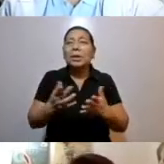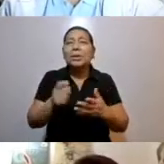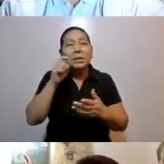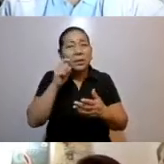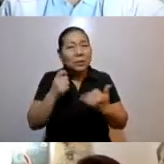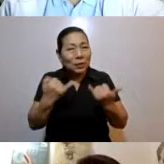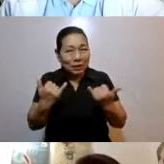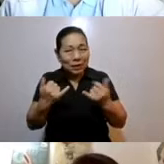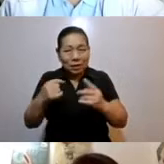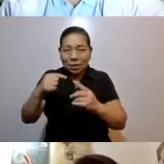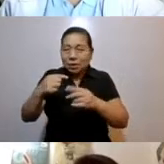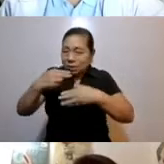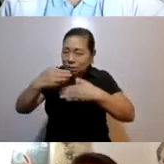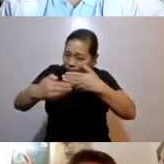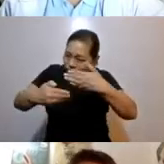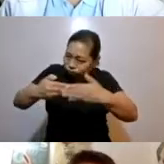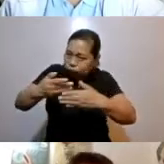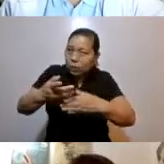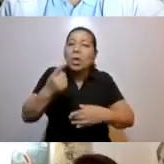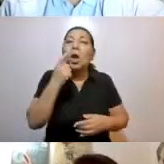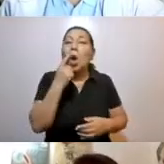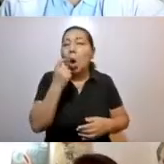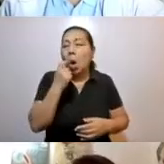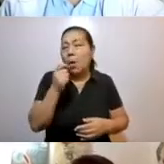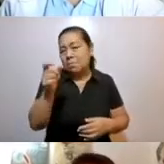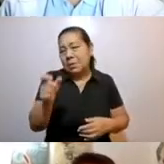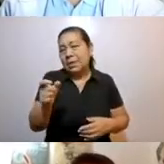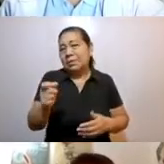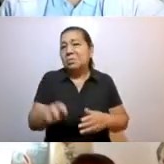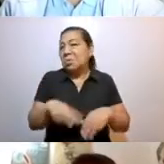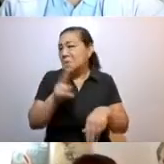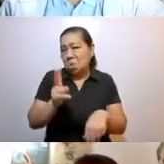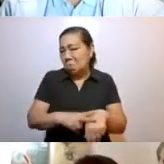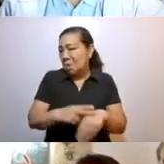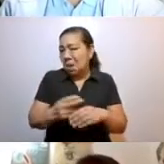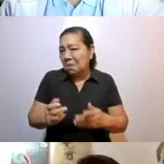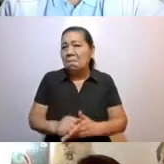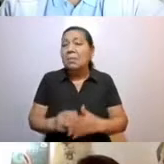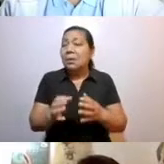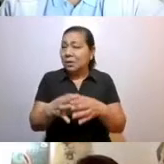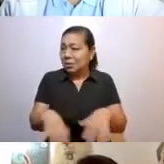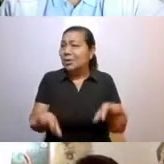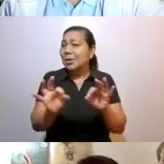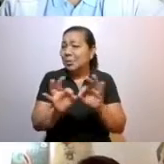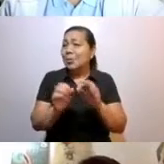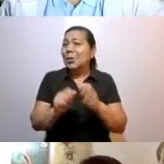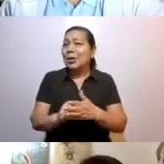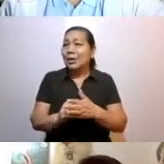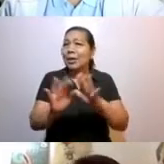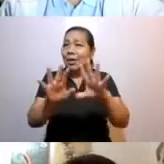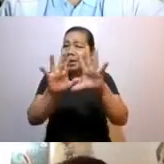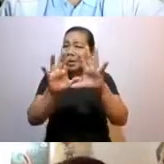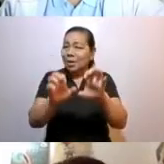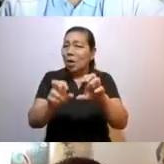es el ciclo de respuesta sexual masculina normal, ¿no? Esto es importante porque evaluando